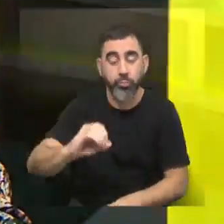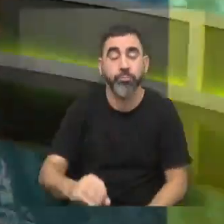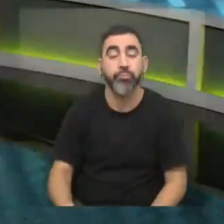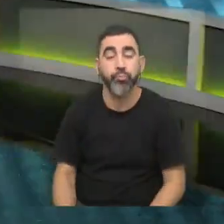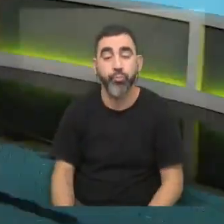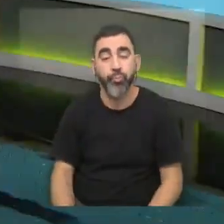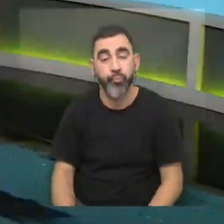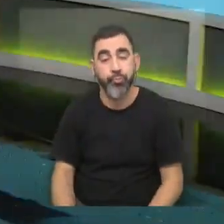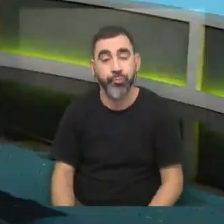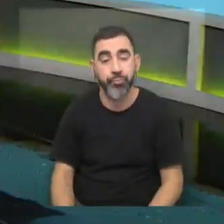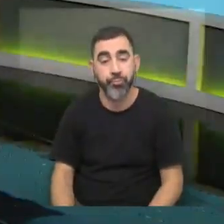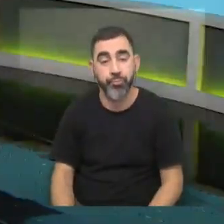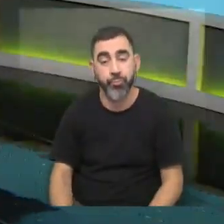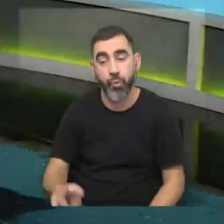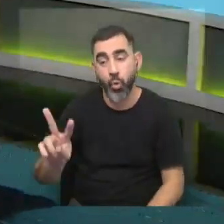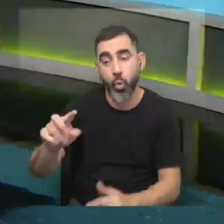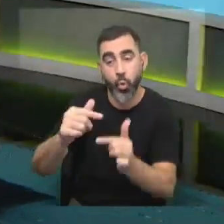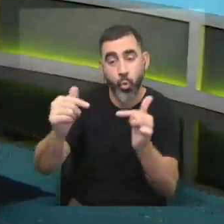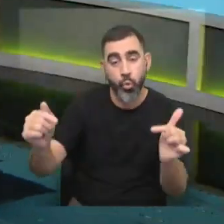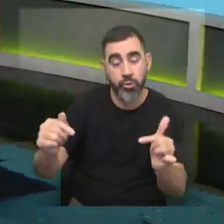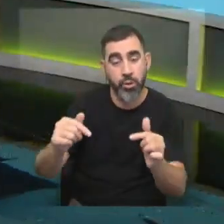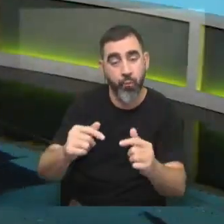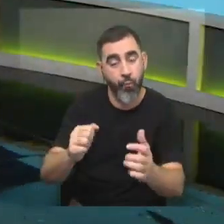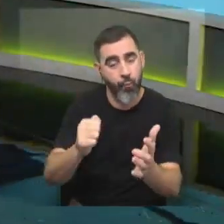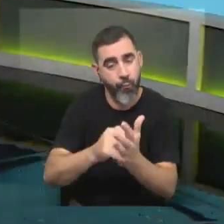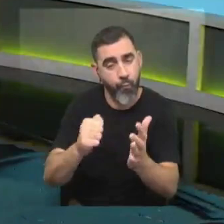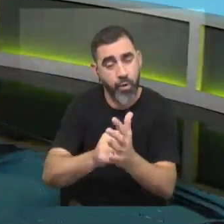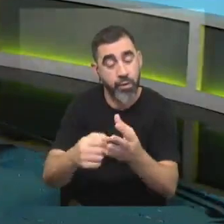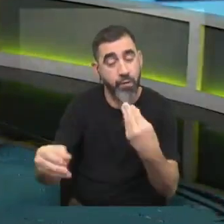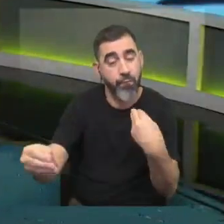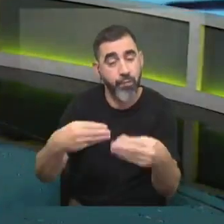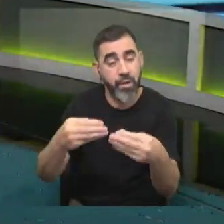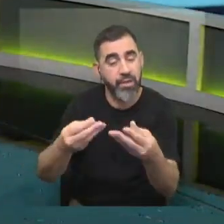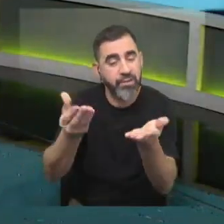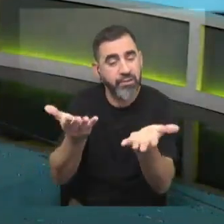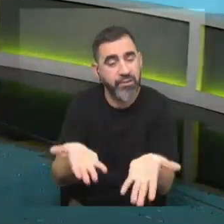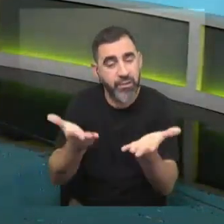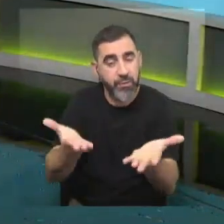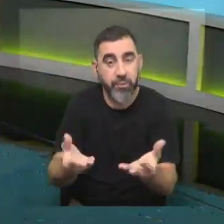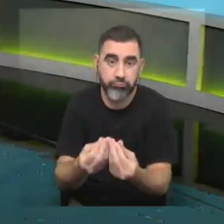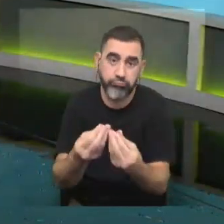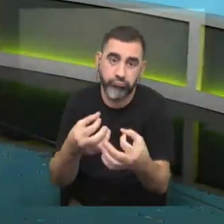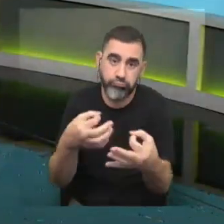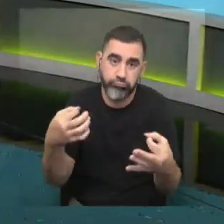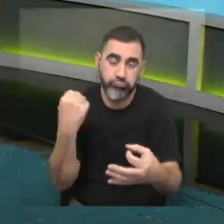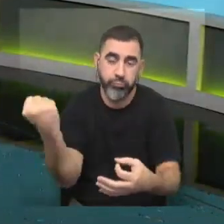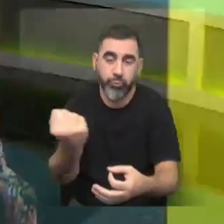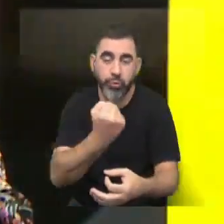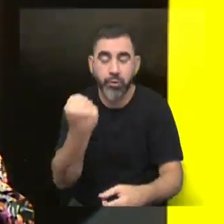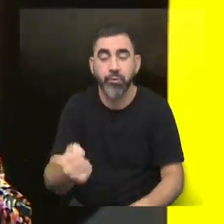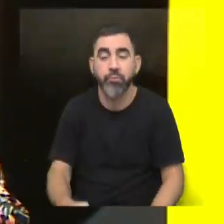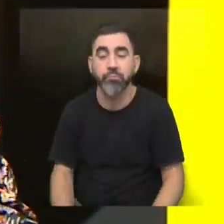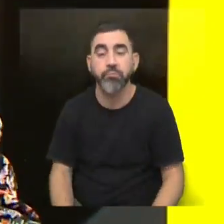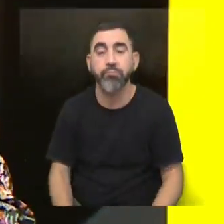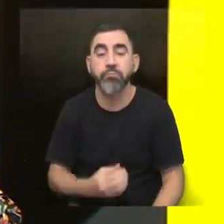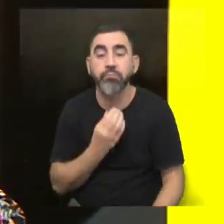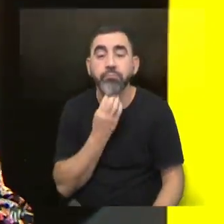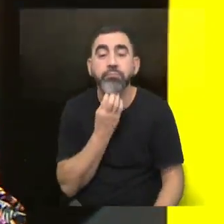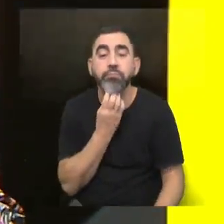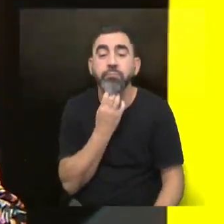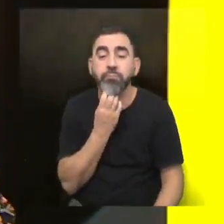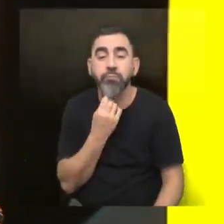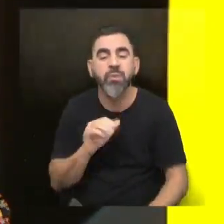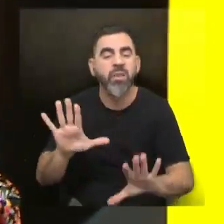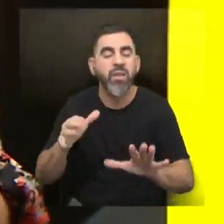A ver, esas dos características que dijiste, resistente y flexible y liviano, ya son un montón. Totalmente. Sí. Y para hablar de qué es la